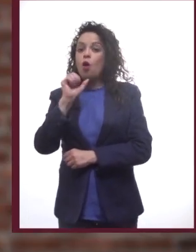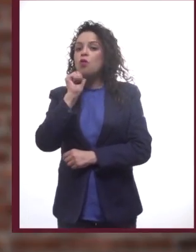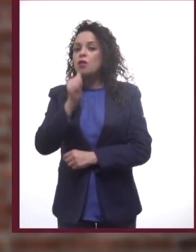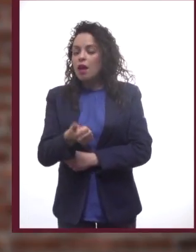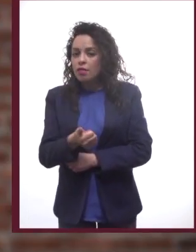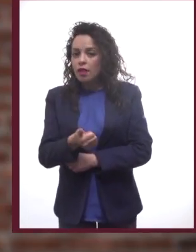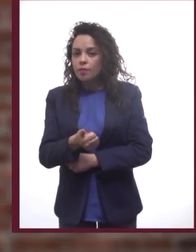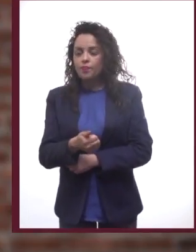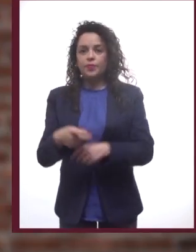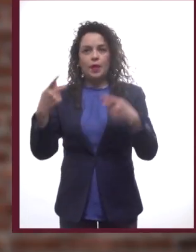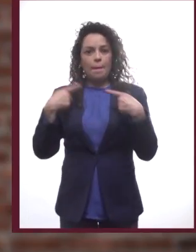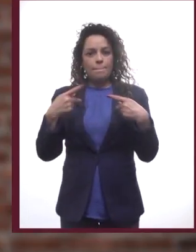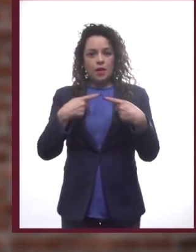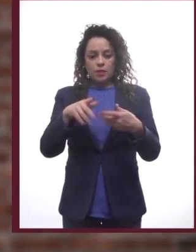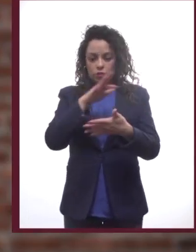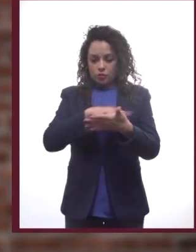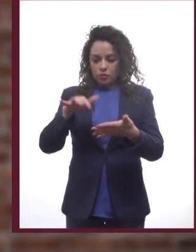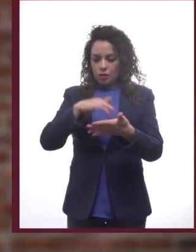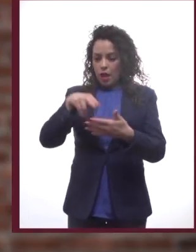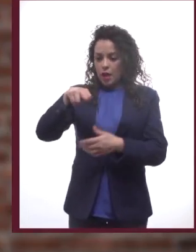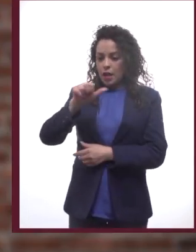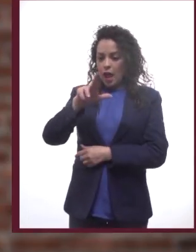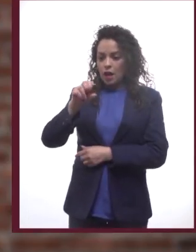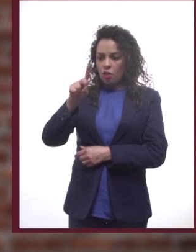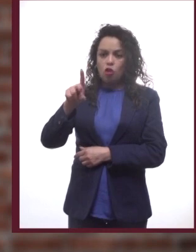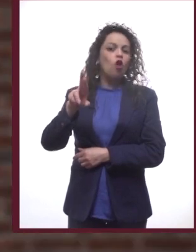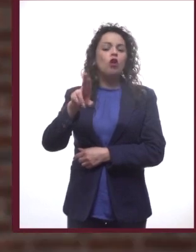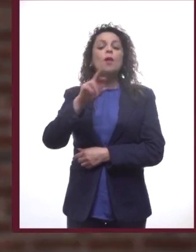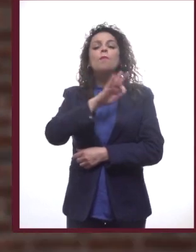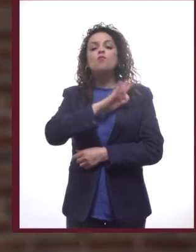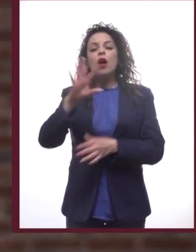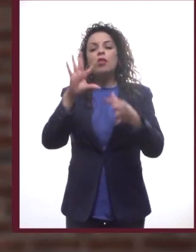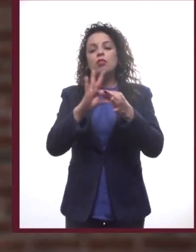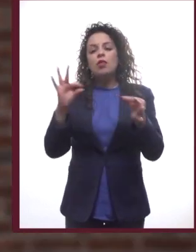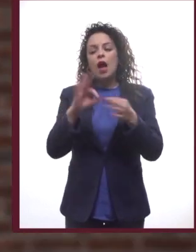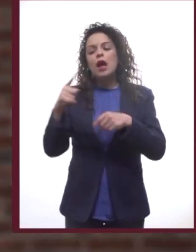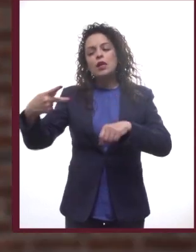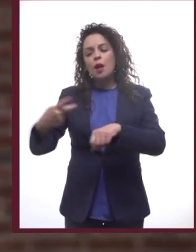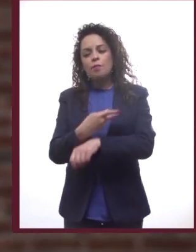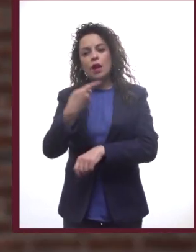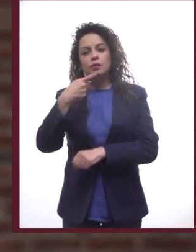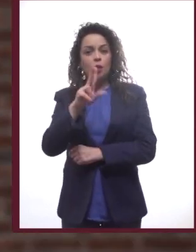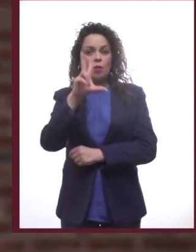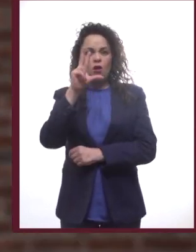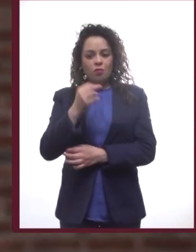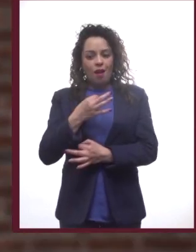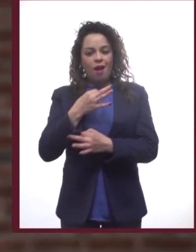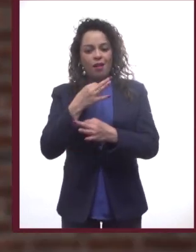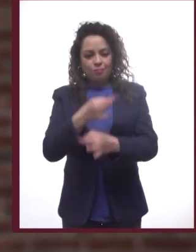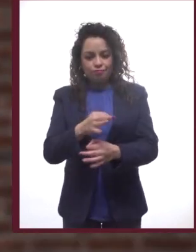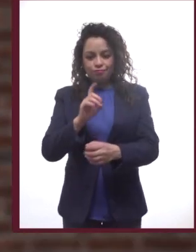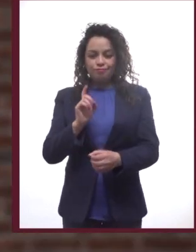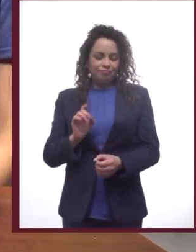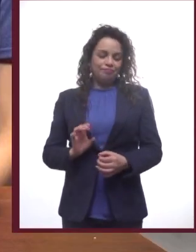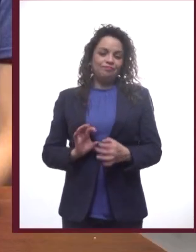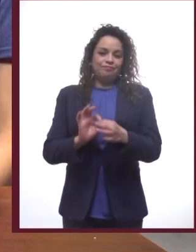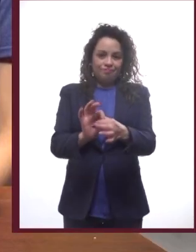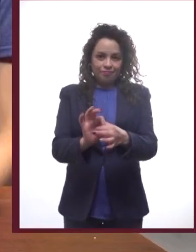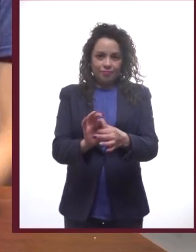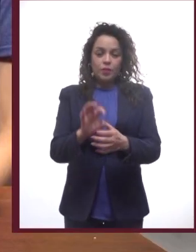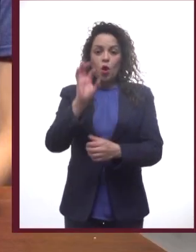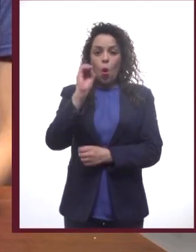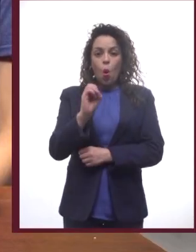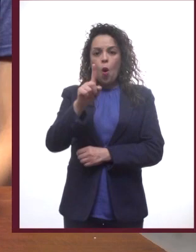El narrador puede relatar conforme la acción sucede, sin involucrarse. Otras veces participa con su